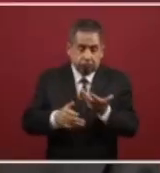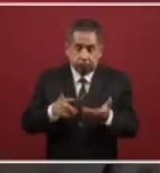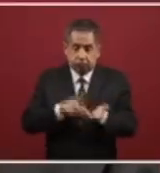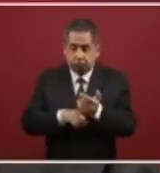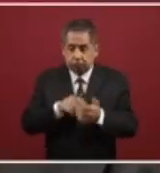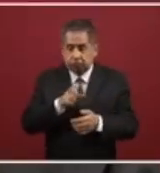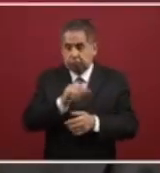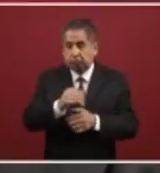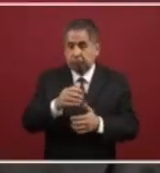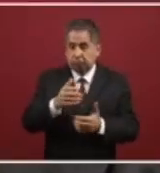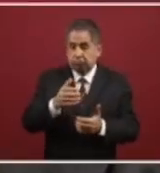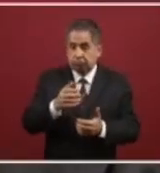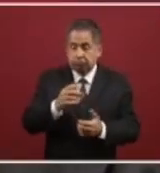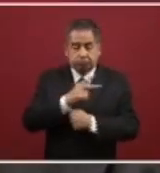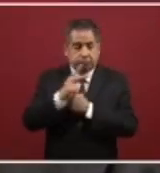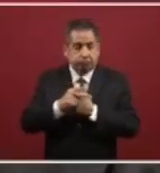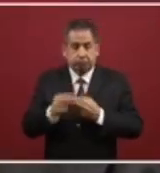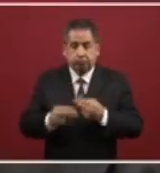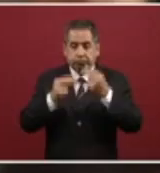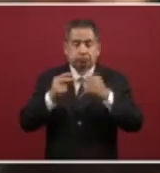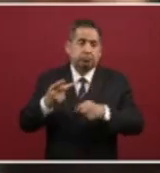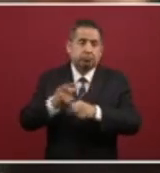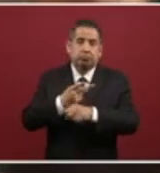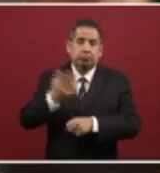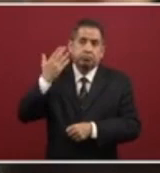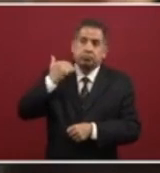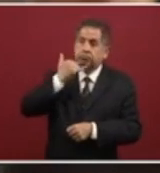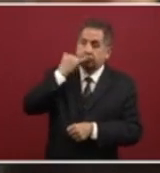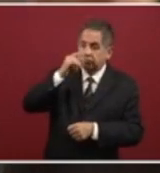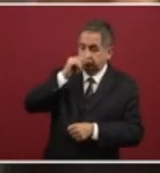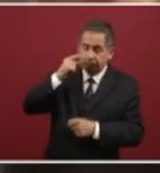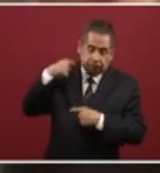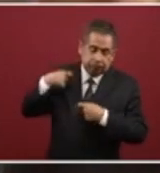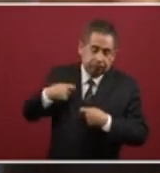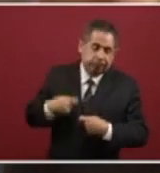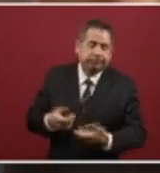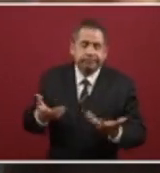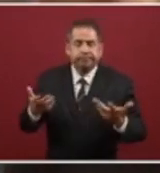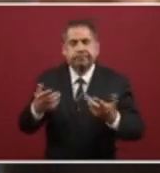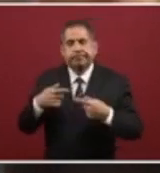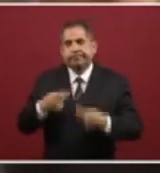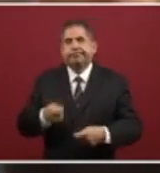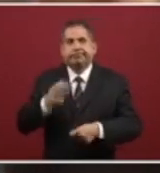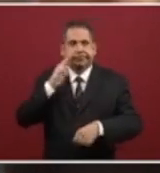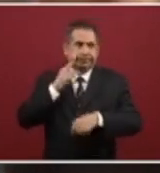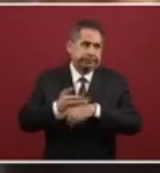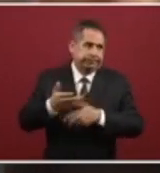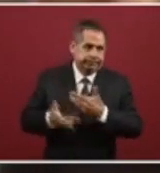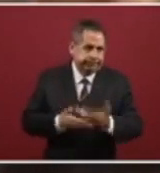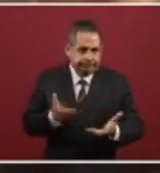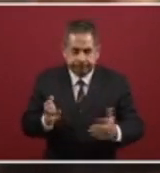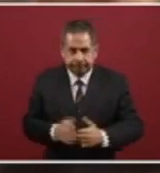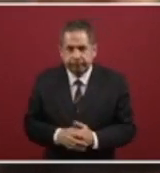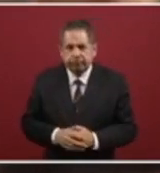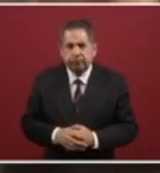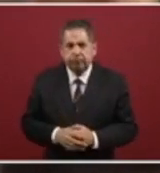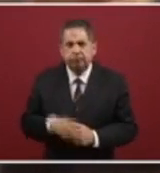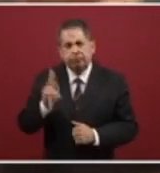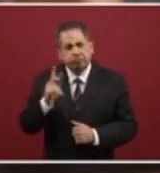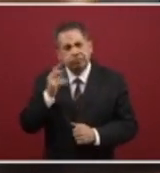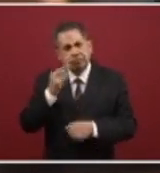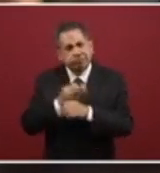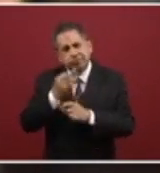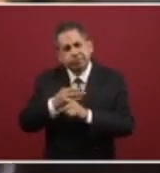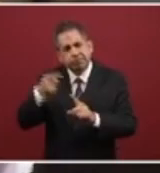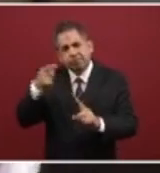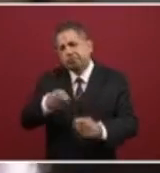de comercio exterior del país, son errores del pasado que no diversificamos en su momento. Pero aquí el